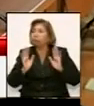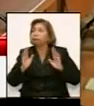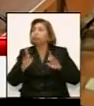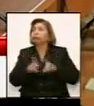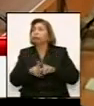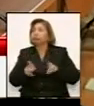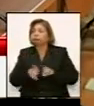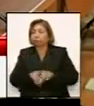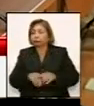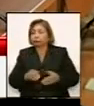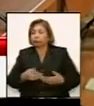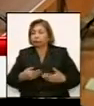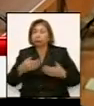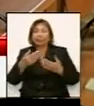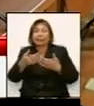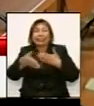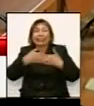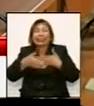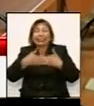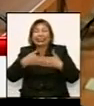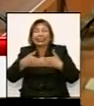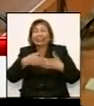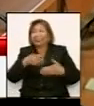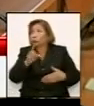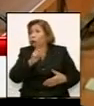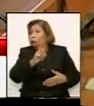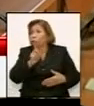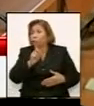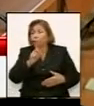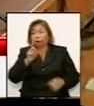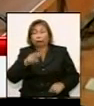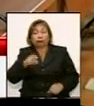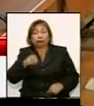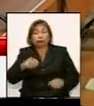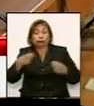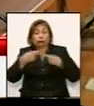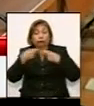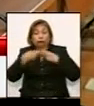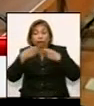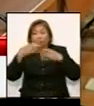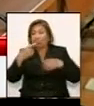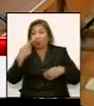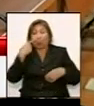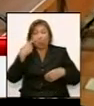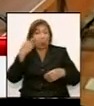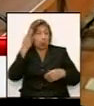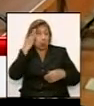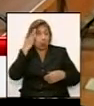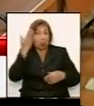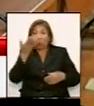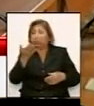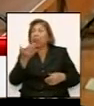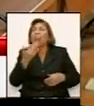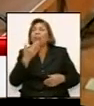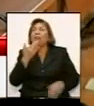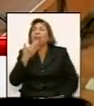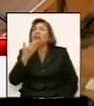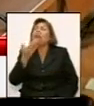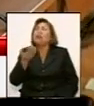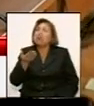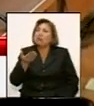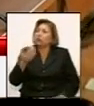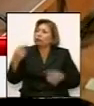la característica de proximidad, que no necesariamente en Internet conocemos físicamente, por ejemplo, a alguien con